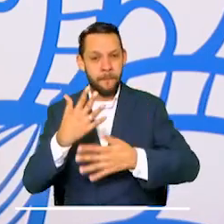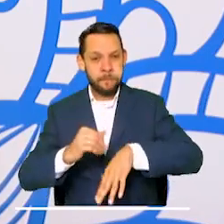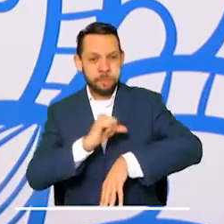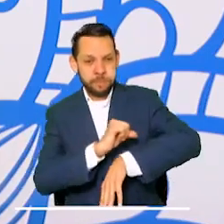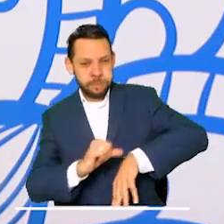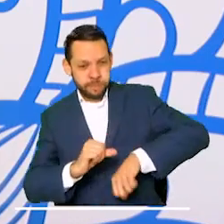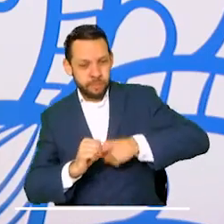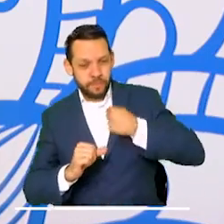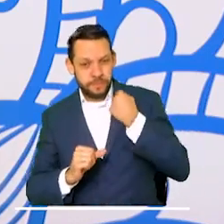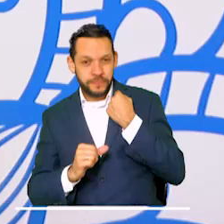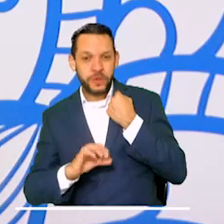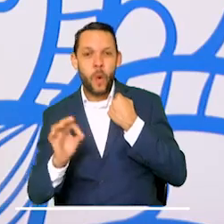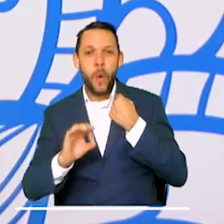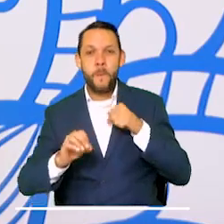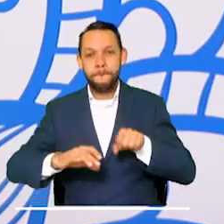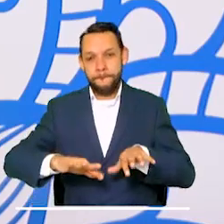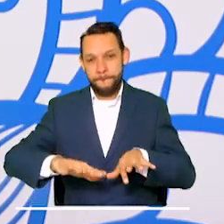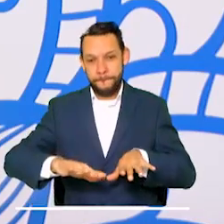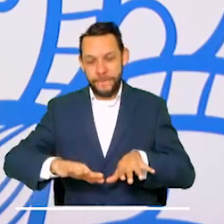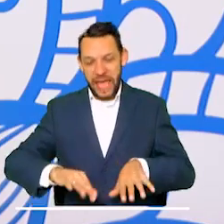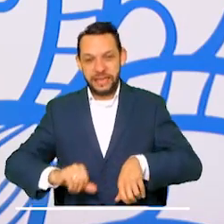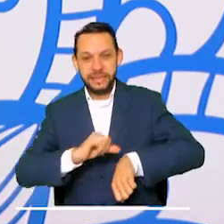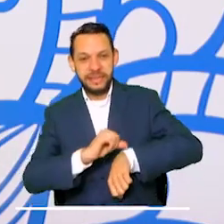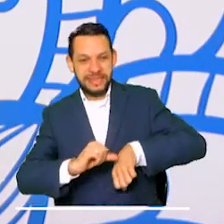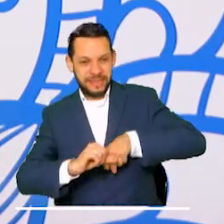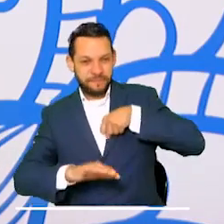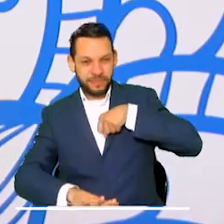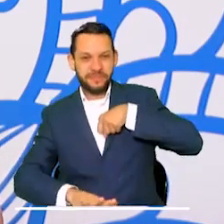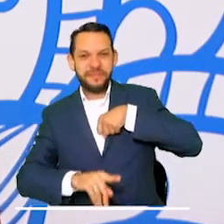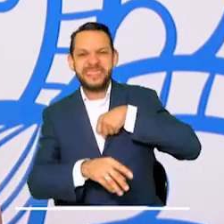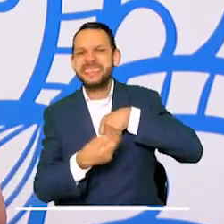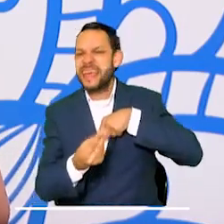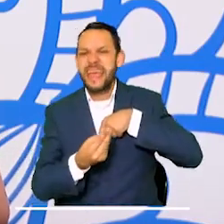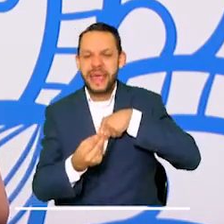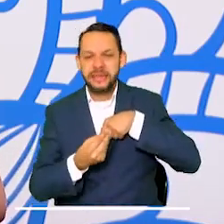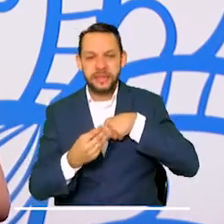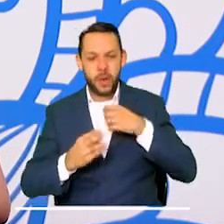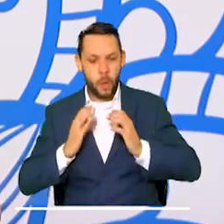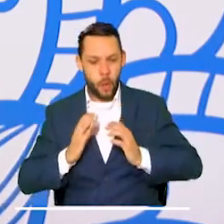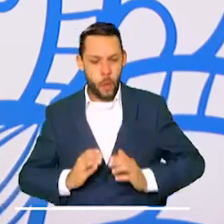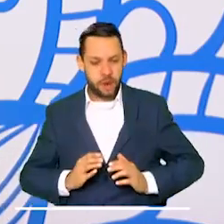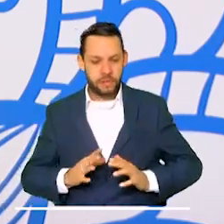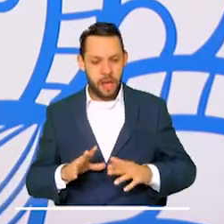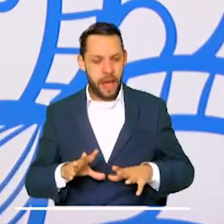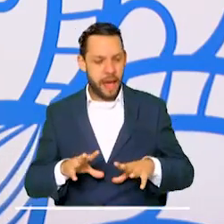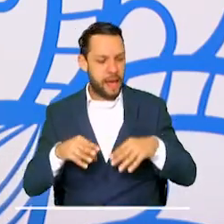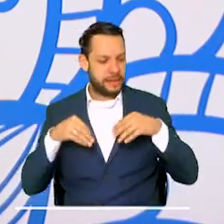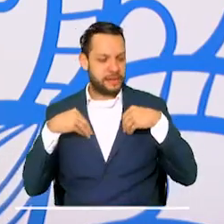van cambiando precisamente para que el cuerpo se adapte y para cómo el cuerpo